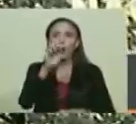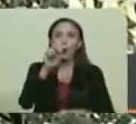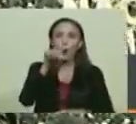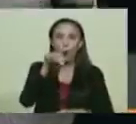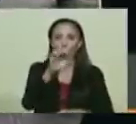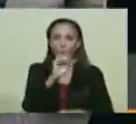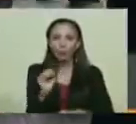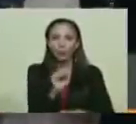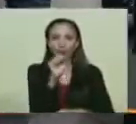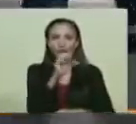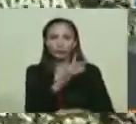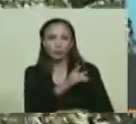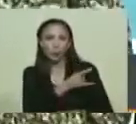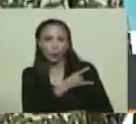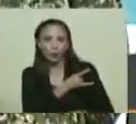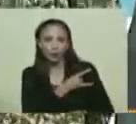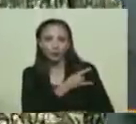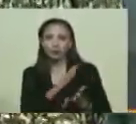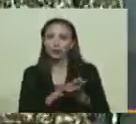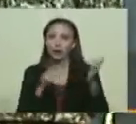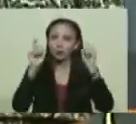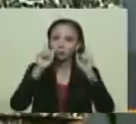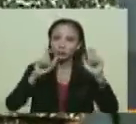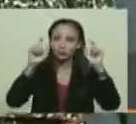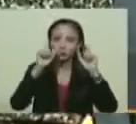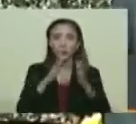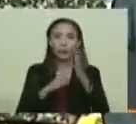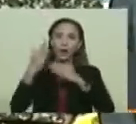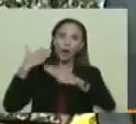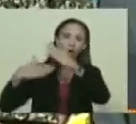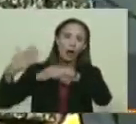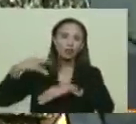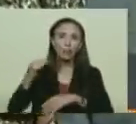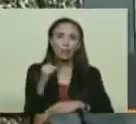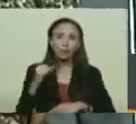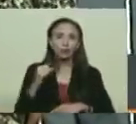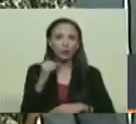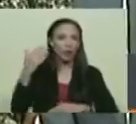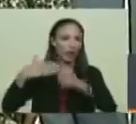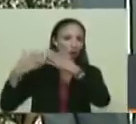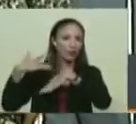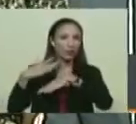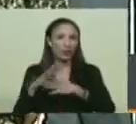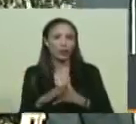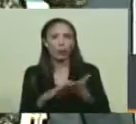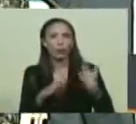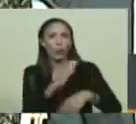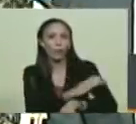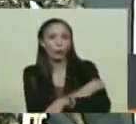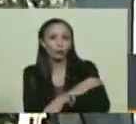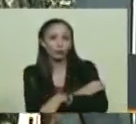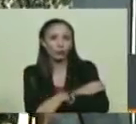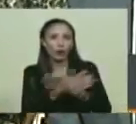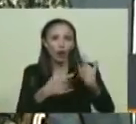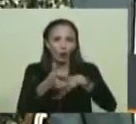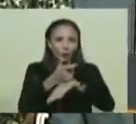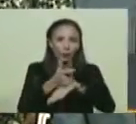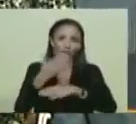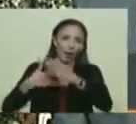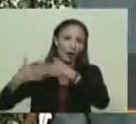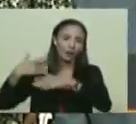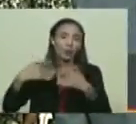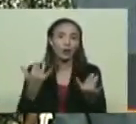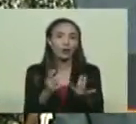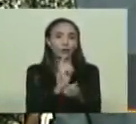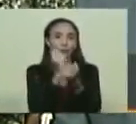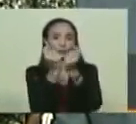las prácticas policiales desviadas que existían en el viejo modelo policial de la Cuarta República. ¡Saludo! Mi